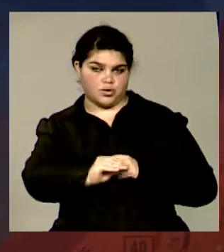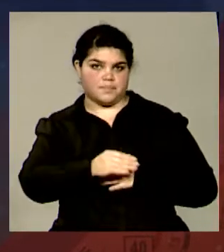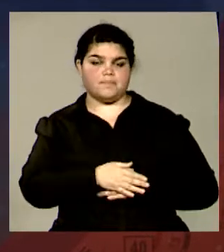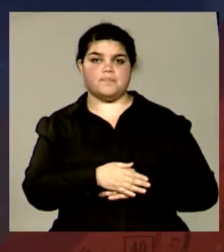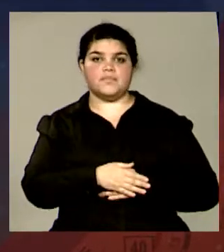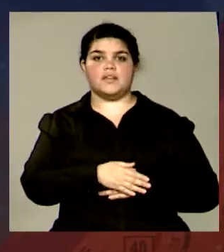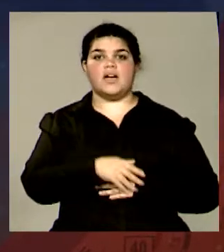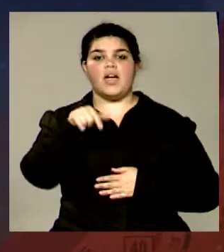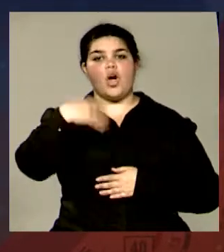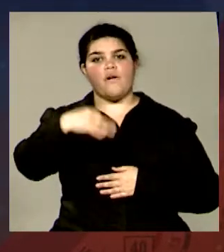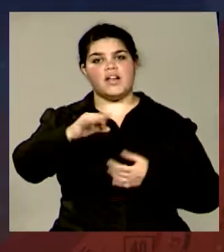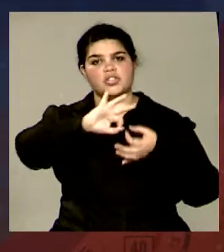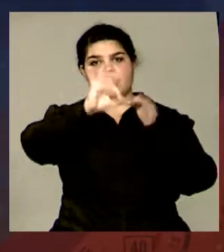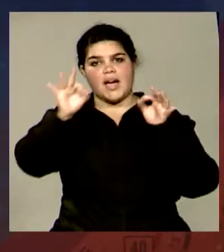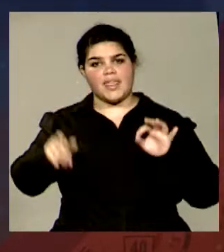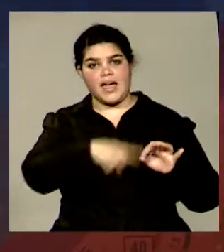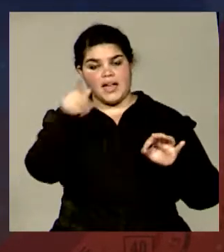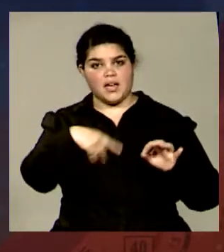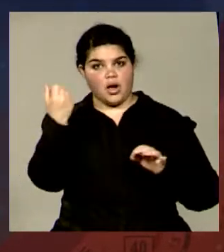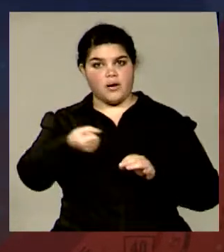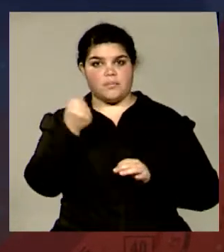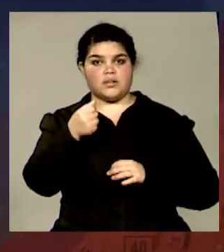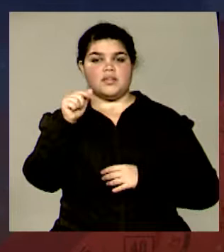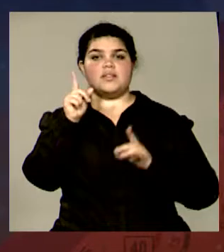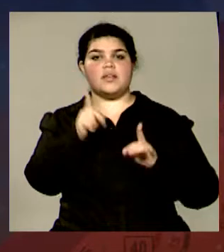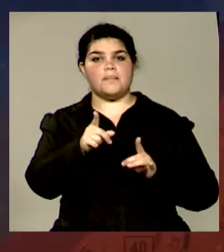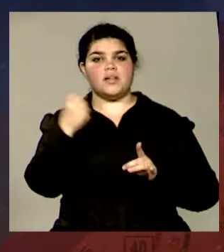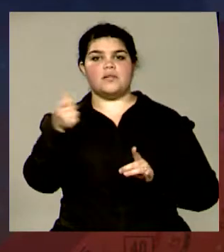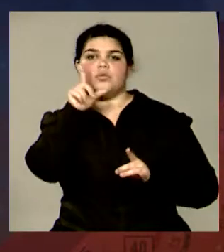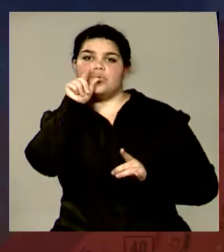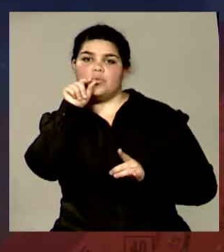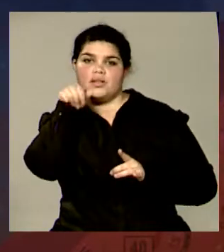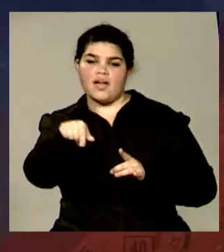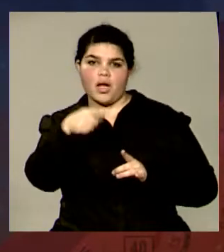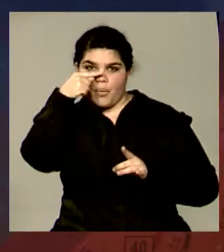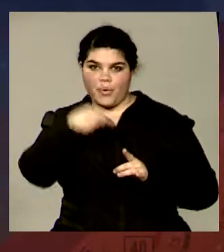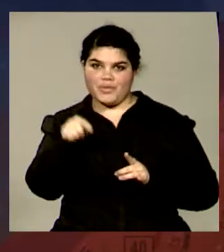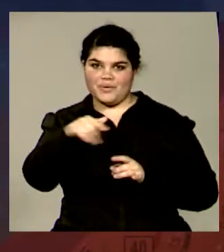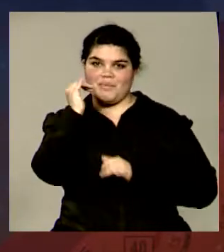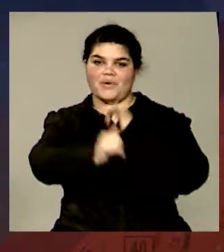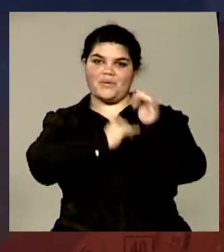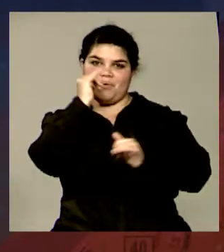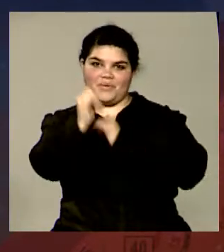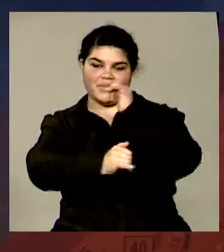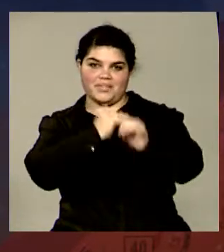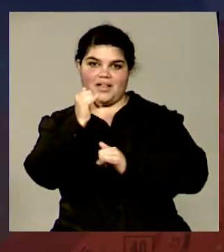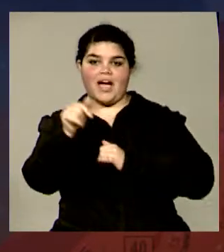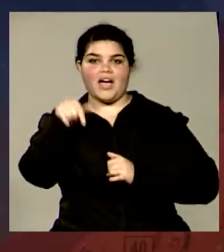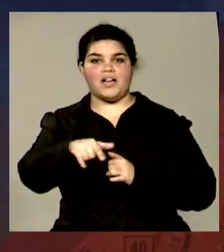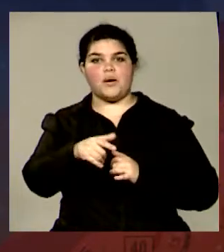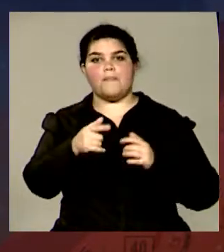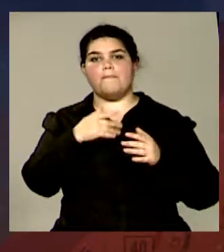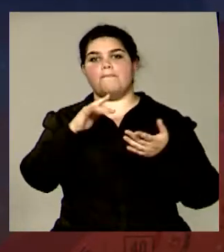Portación obligatoria de cadenas, como siempre, y pueden chequear toda la información allí a último momento en la cuenta de Twitter Paso